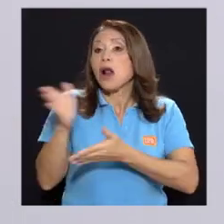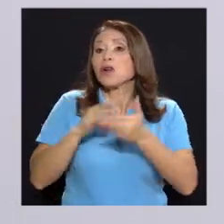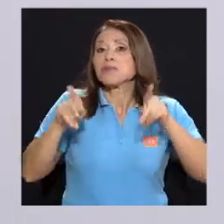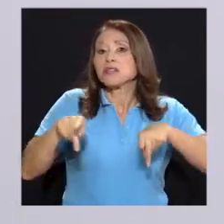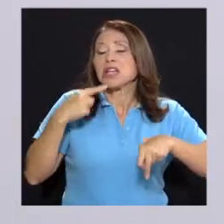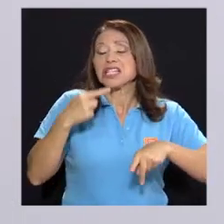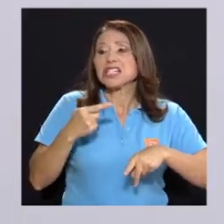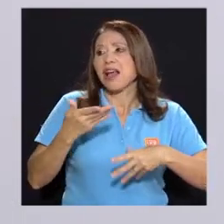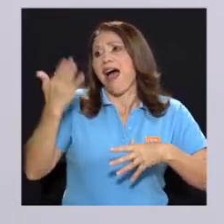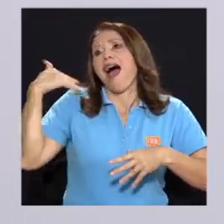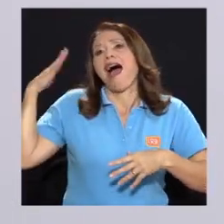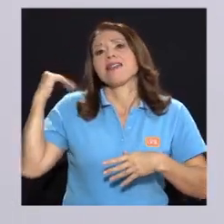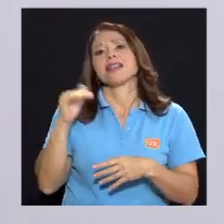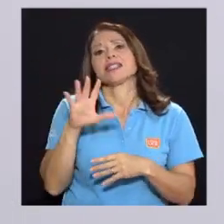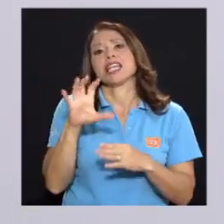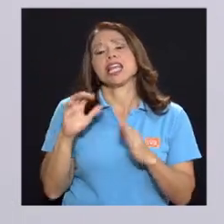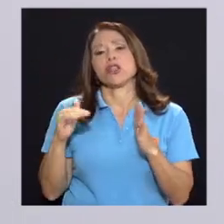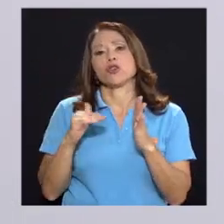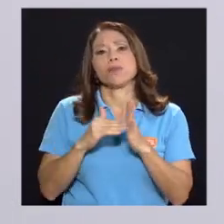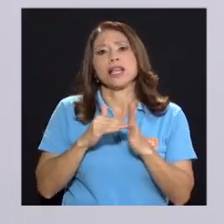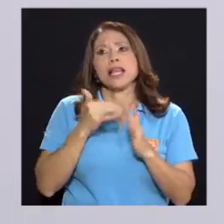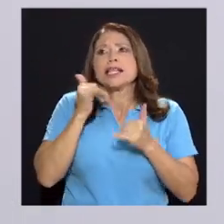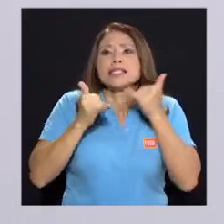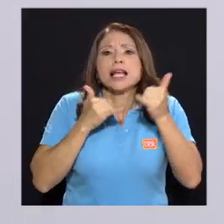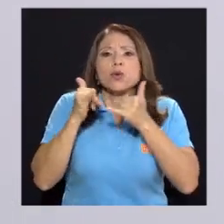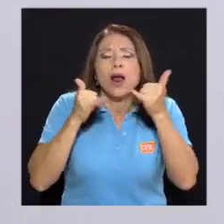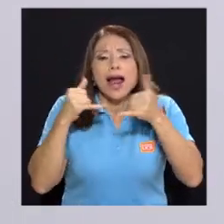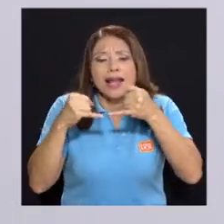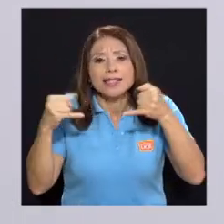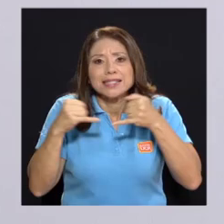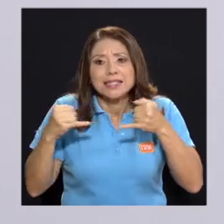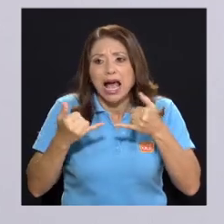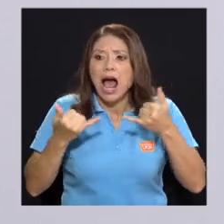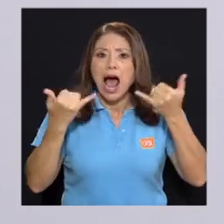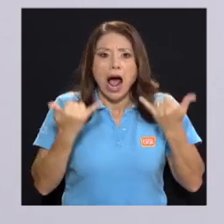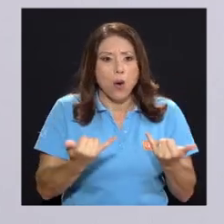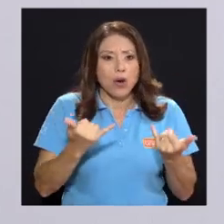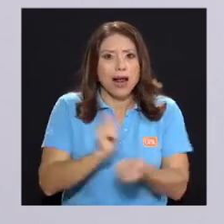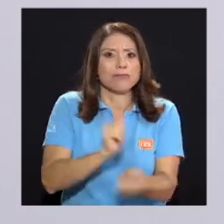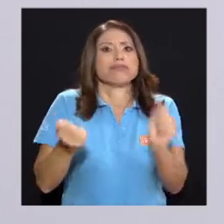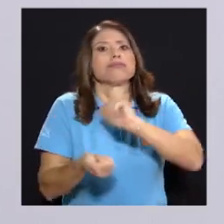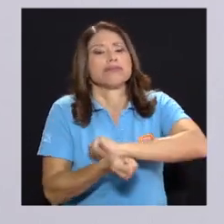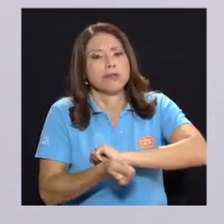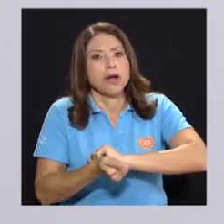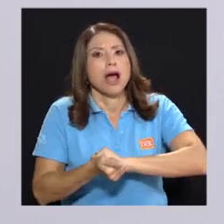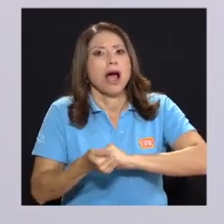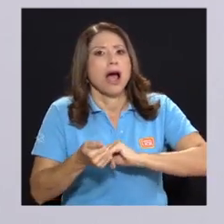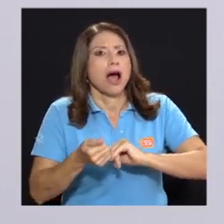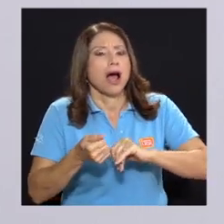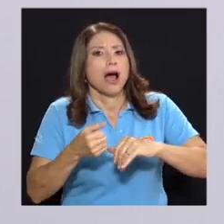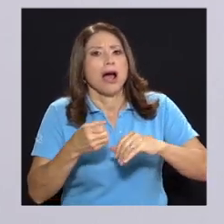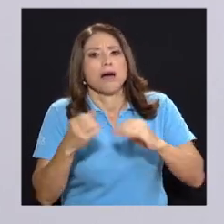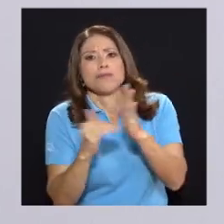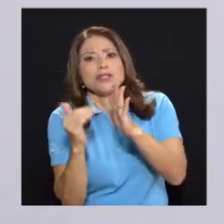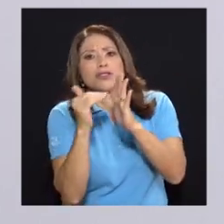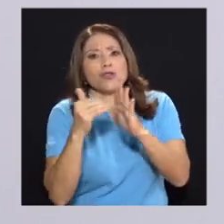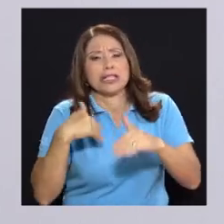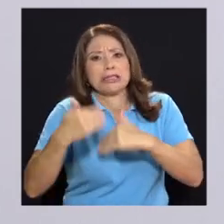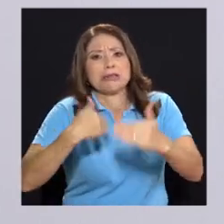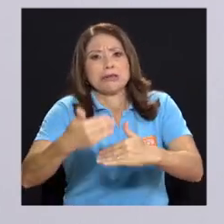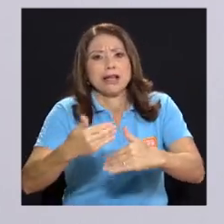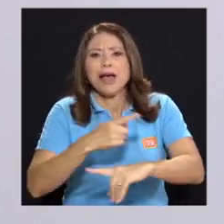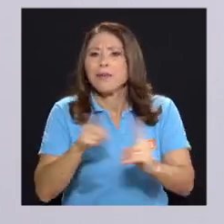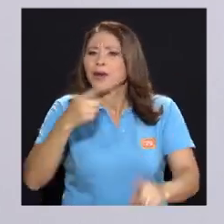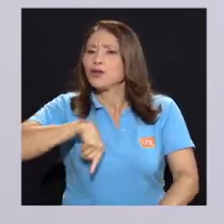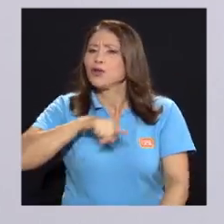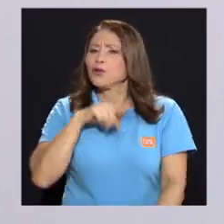telefónicas celulares a ocho millones en diez años después si bueno es cierto pero la pregunta que nosotros enfrentamos es bueno cuanto ese